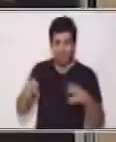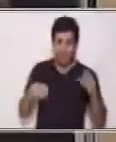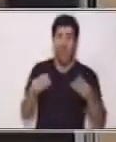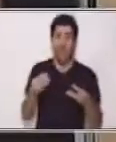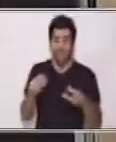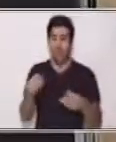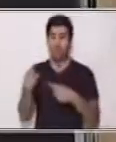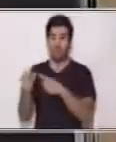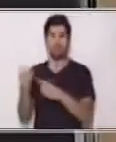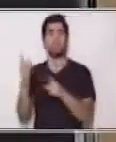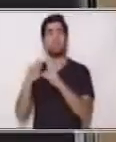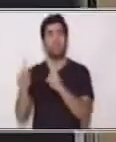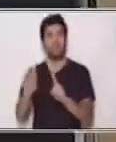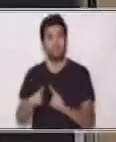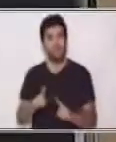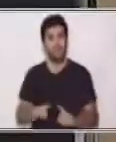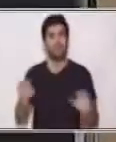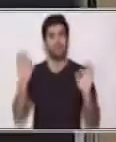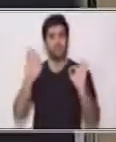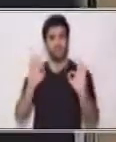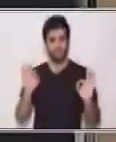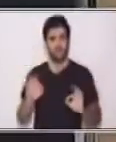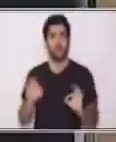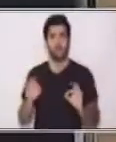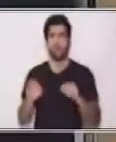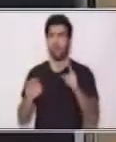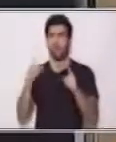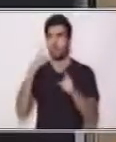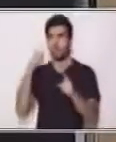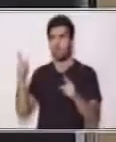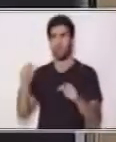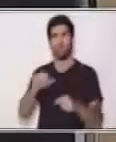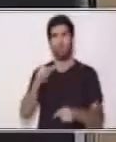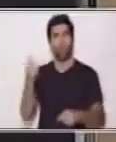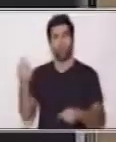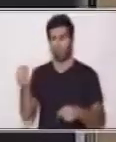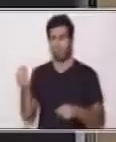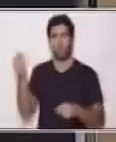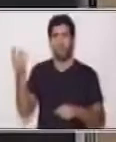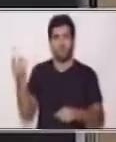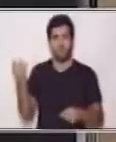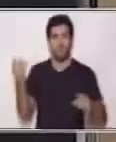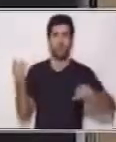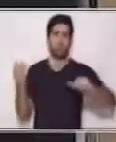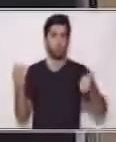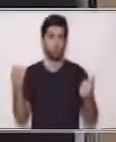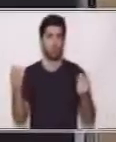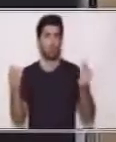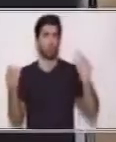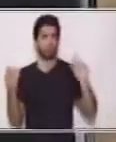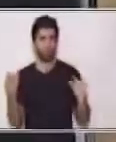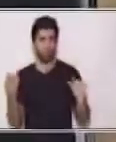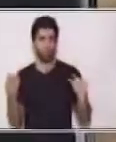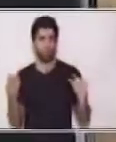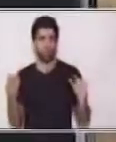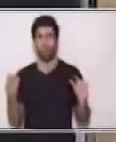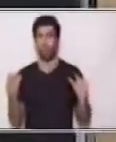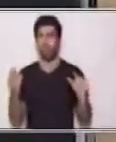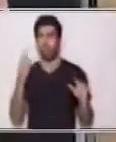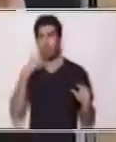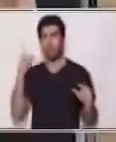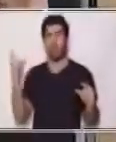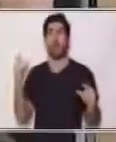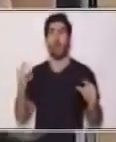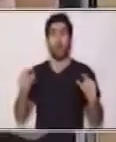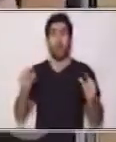diferentes características. Si te das cuenta, una tiene mayor tamaño que la otra. Quiero recordarte que el